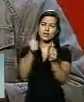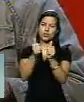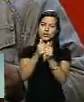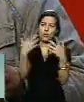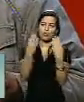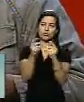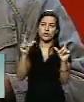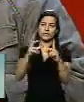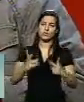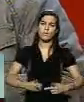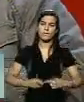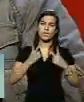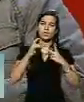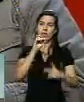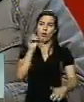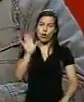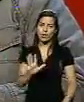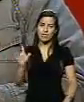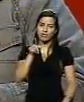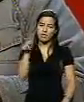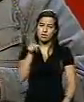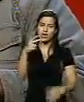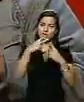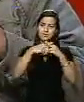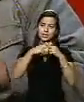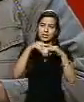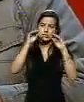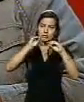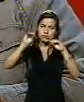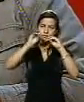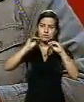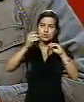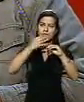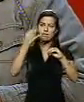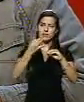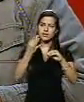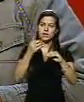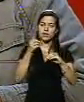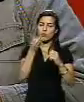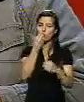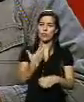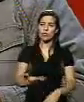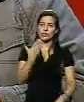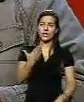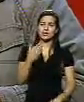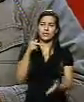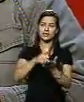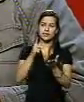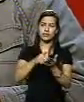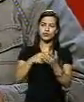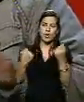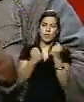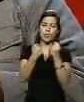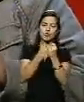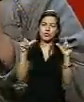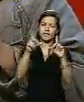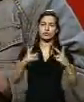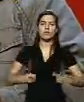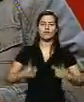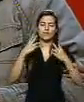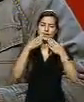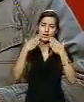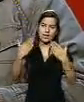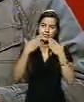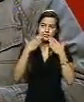Convive Oriente, en unos talleres que se hicieron en cuanto a comunicación popular. Nos parece sumamente importante este acompañamiento que se viene haciendo Vive. Y bueno,